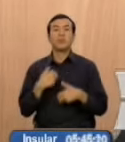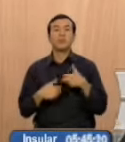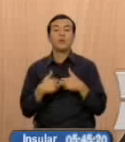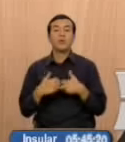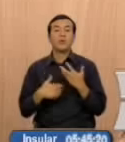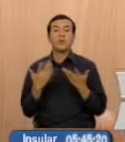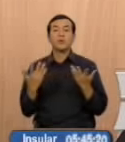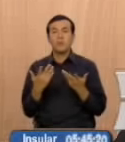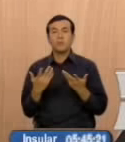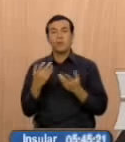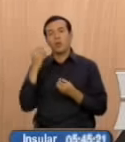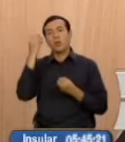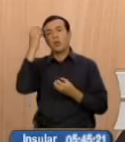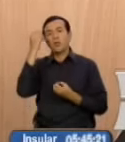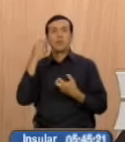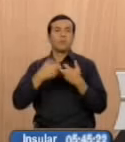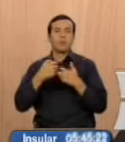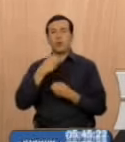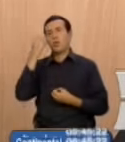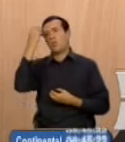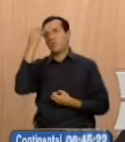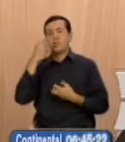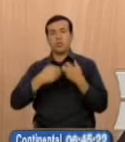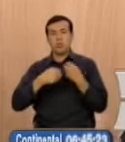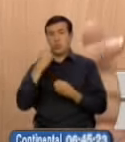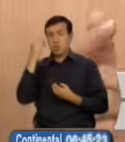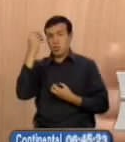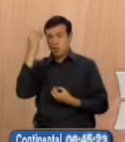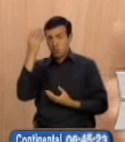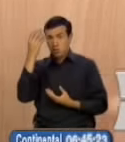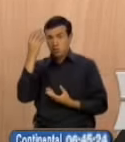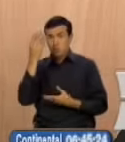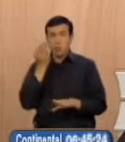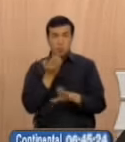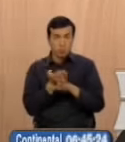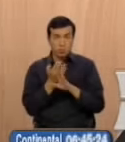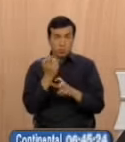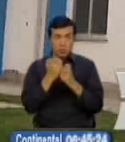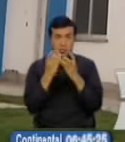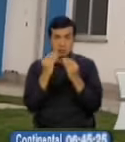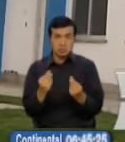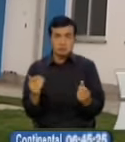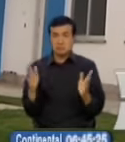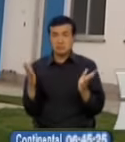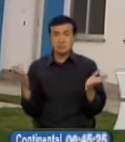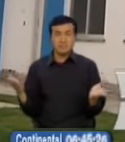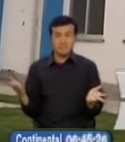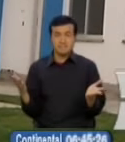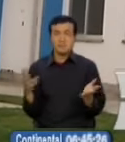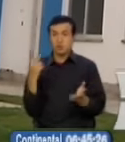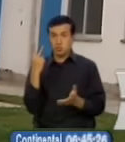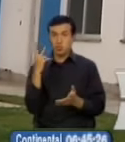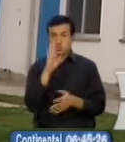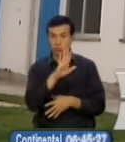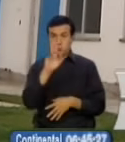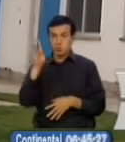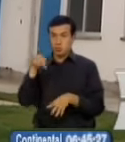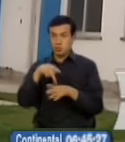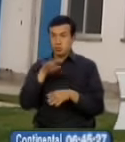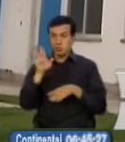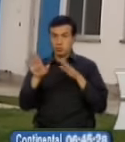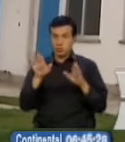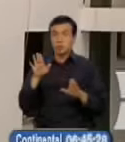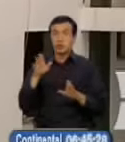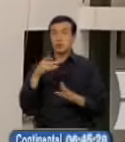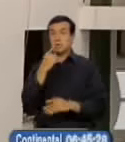se repiten como un discurso y que no van acarreando soluciones. Para estas dos catedráticas, lo interesante de este